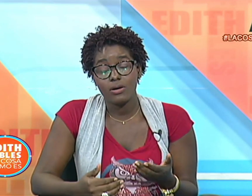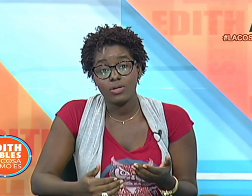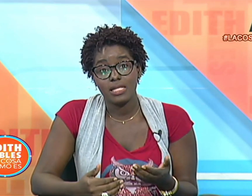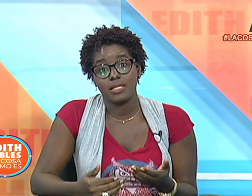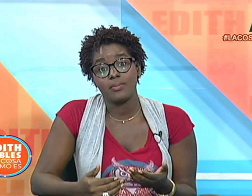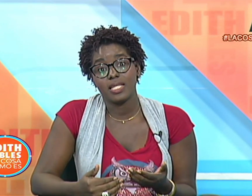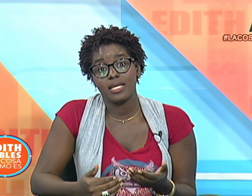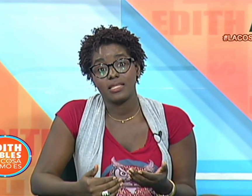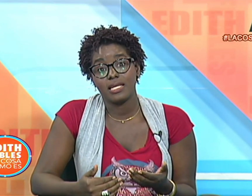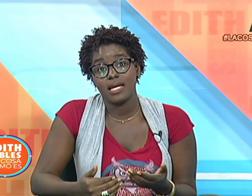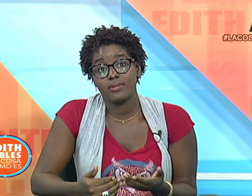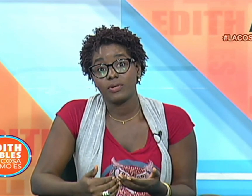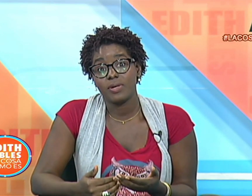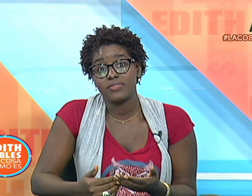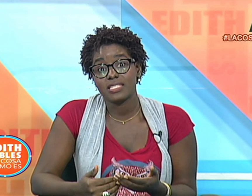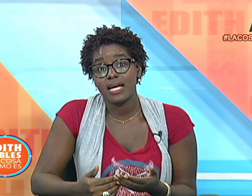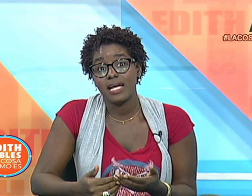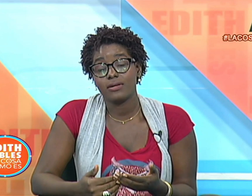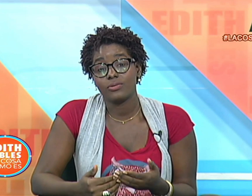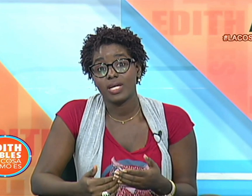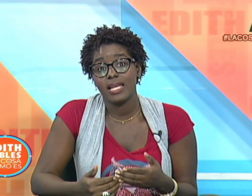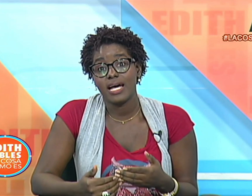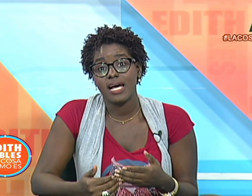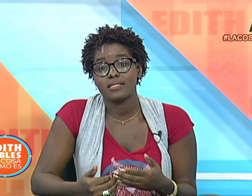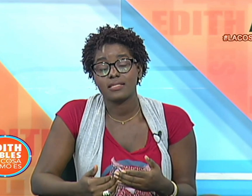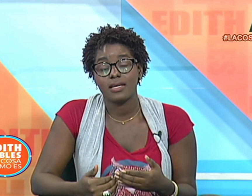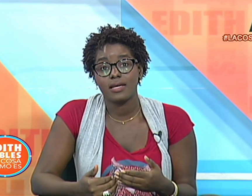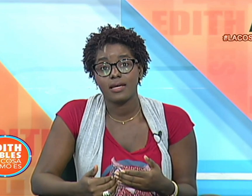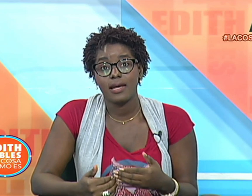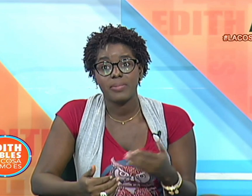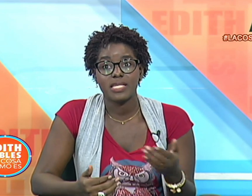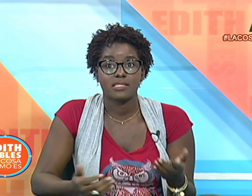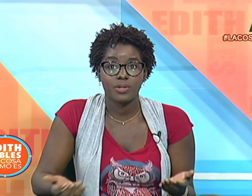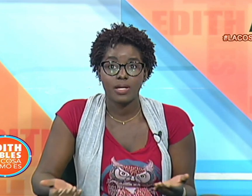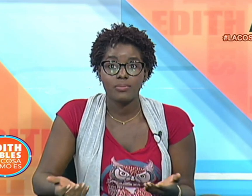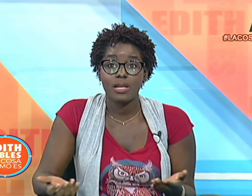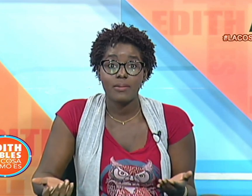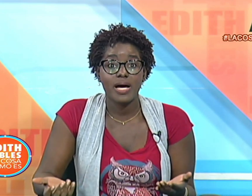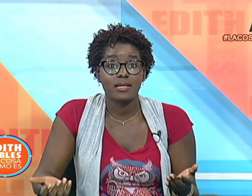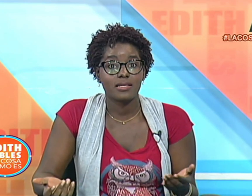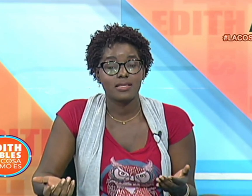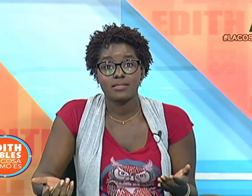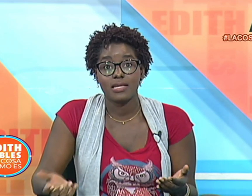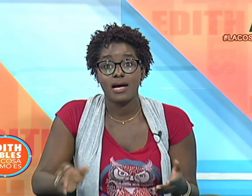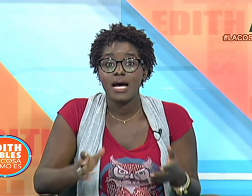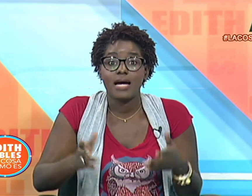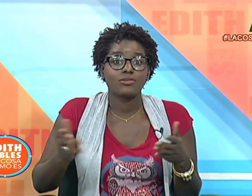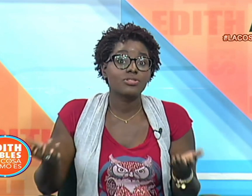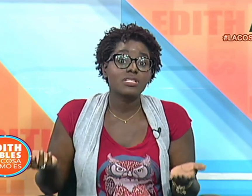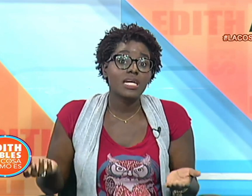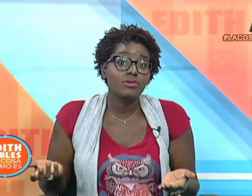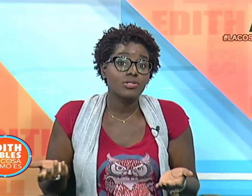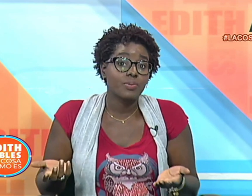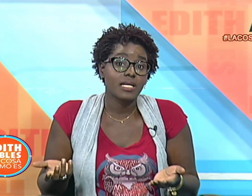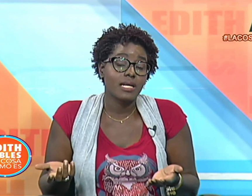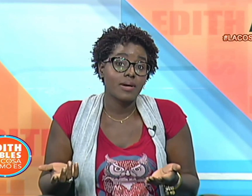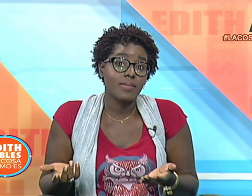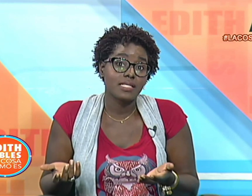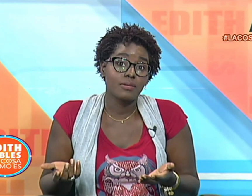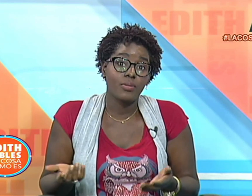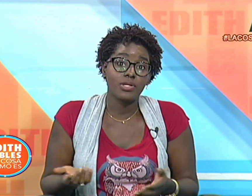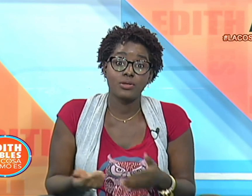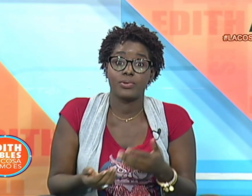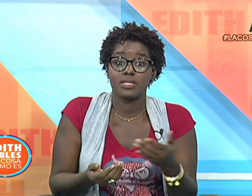ahora con el tema de la reforma fiscal una de las empresas por ejemplo la barrick decía a nosotros ya no nos pueden